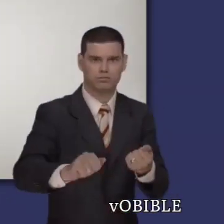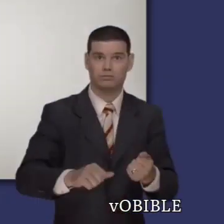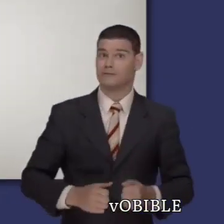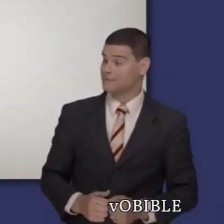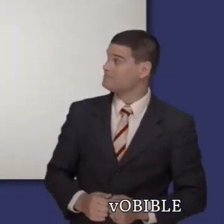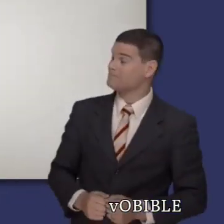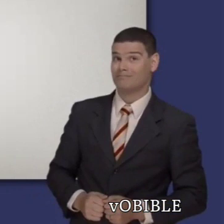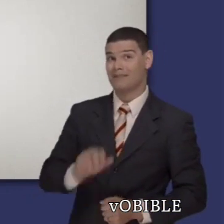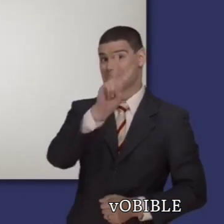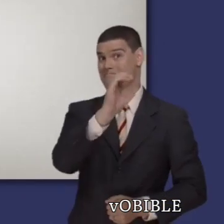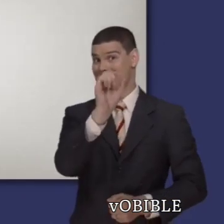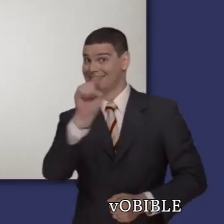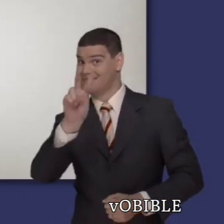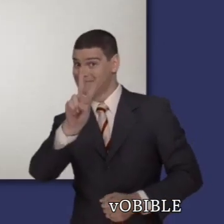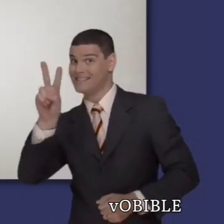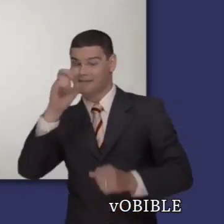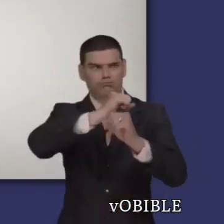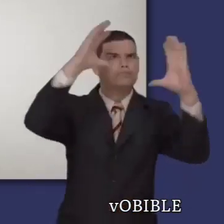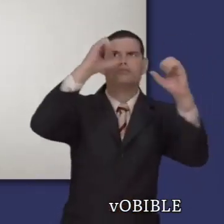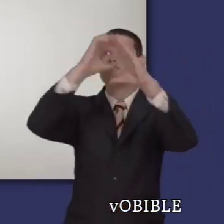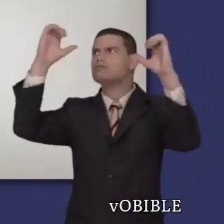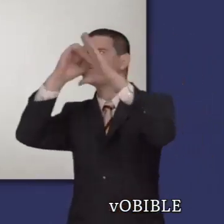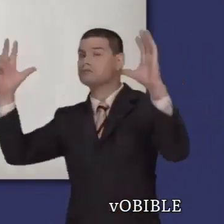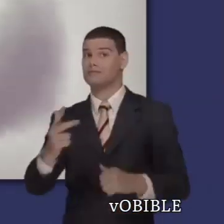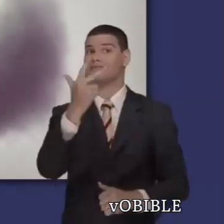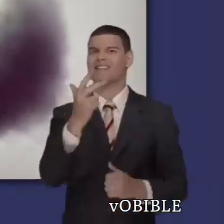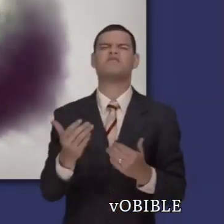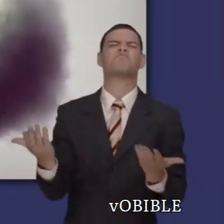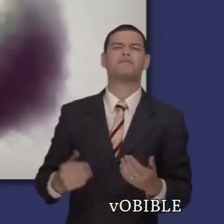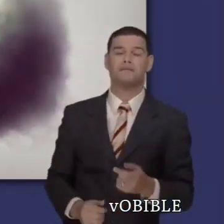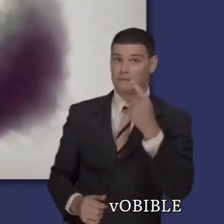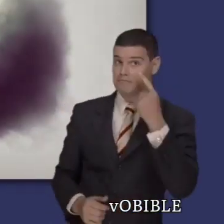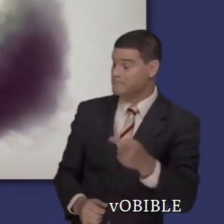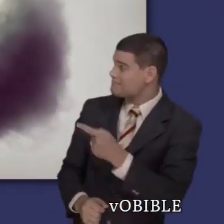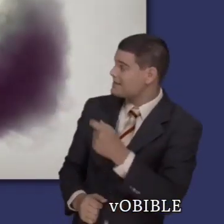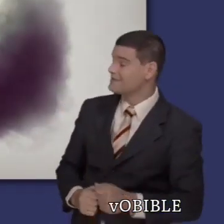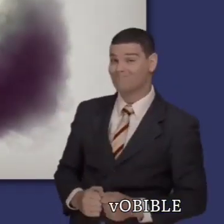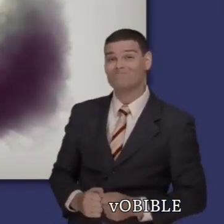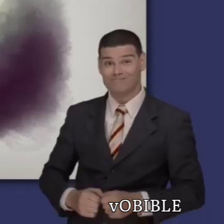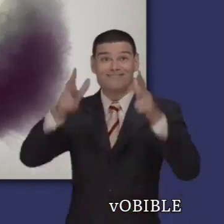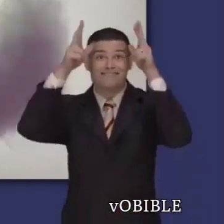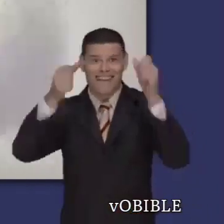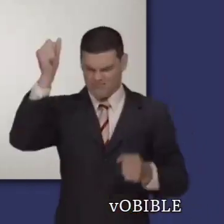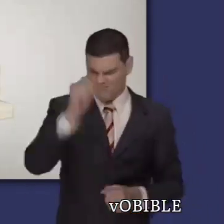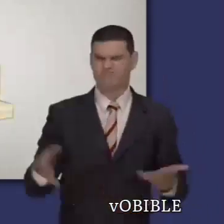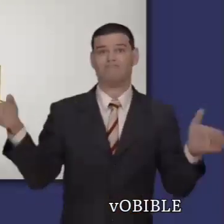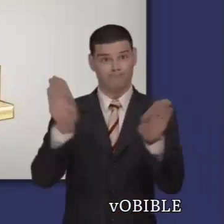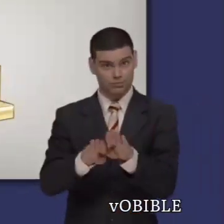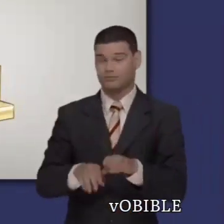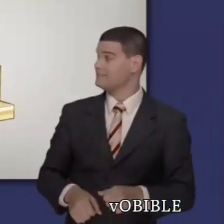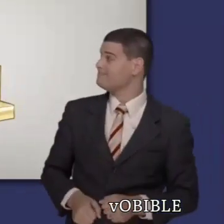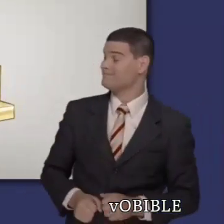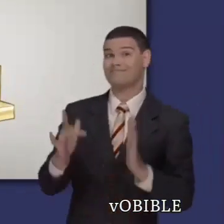últimas 3 visiones están en los capítulos 20 a 22 y hablan de que Satanás es encerrado en un abismo,